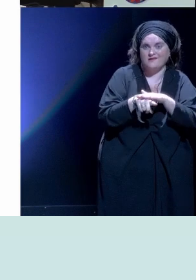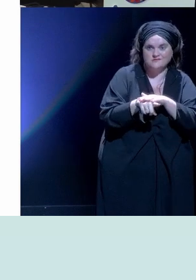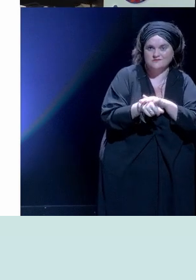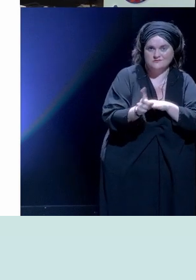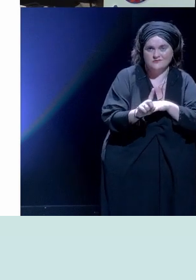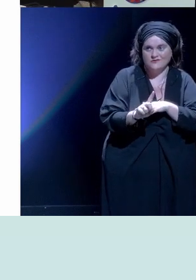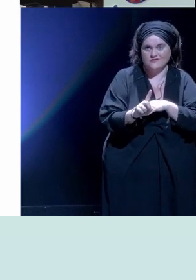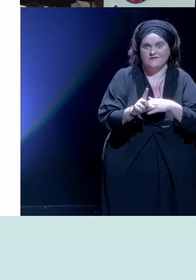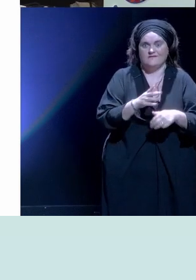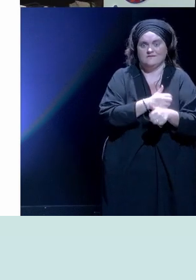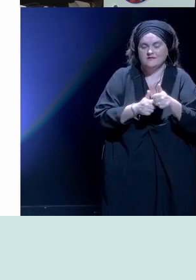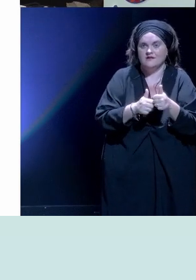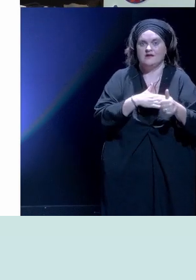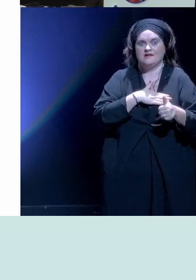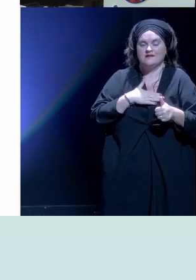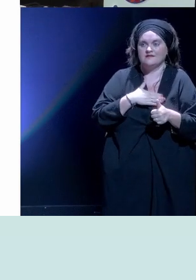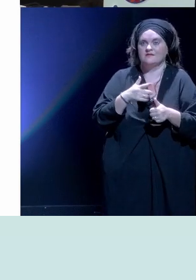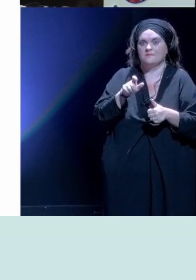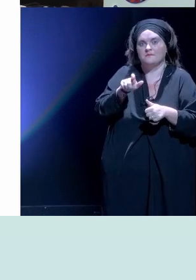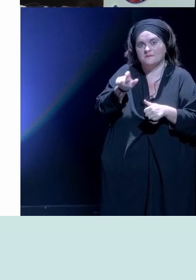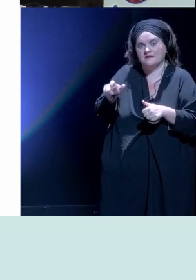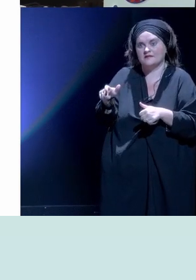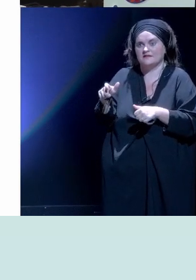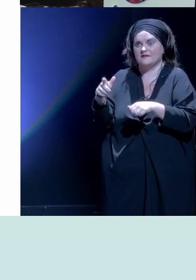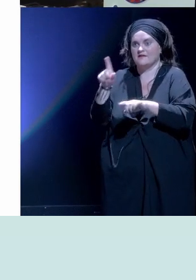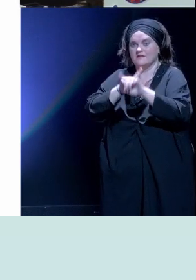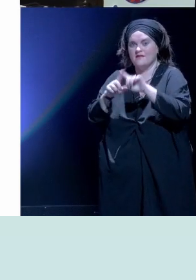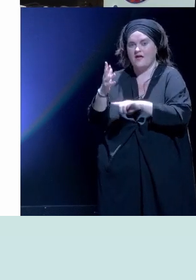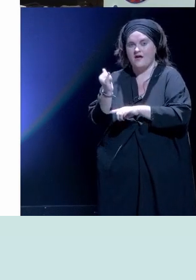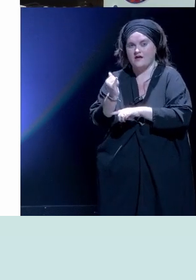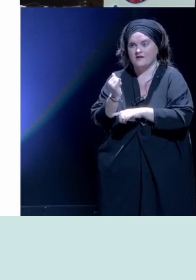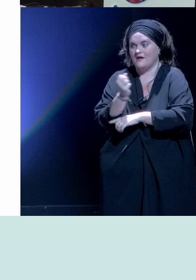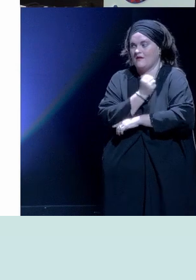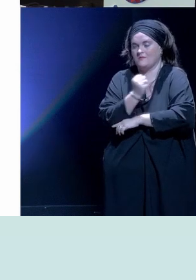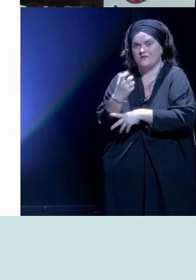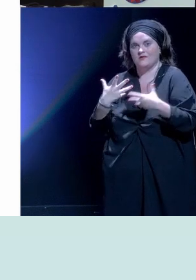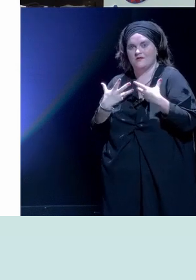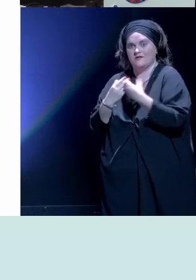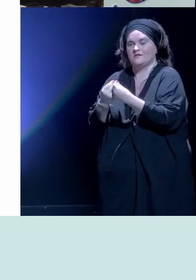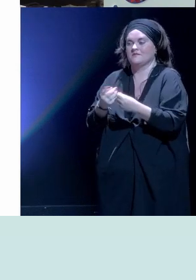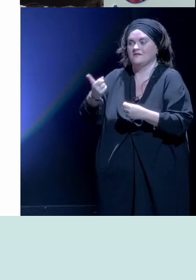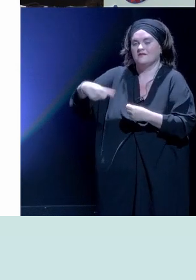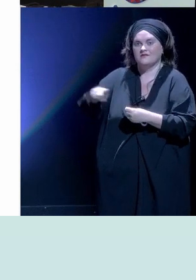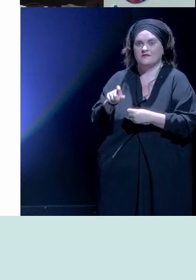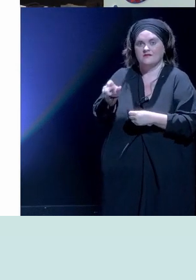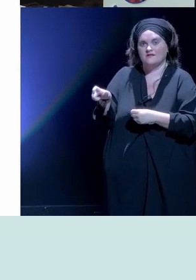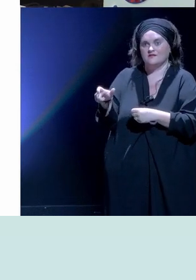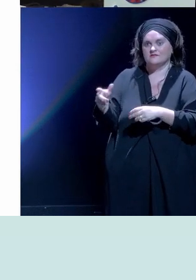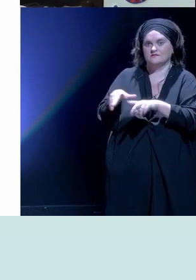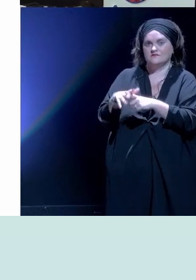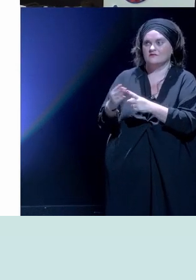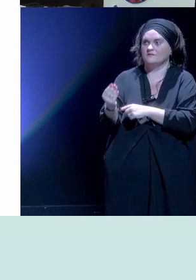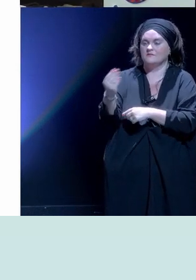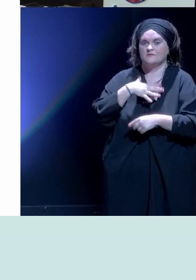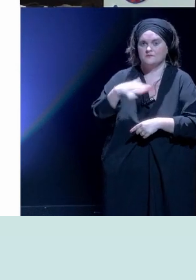las personas que se enfrentan a dificultades para mejorar su situación, pero